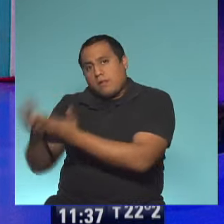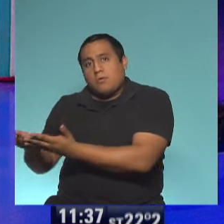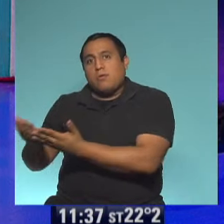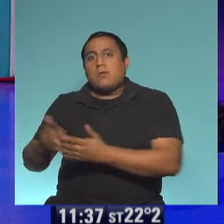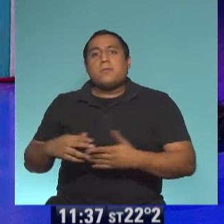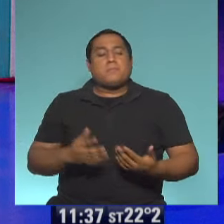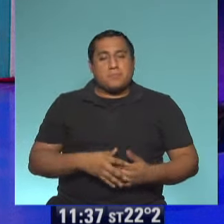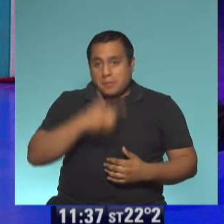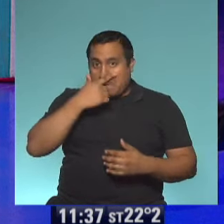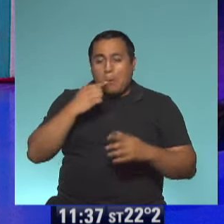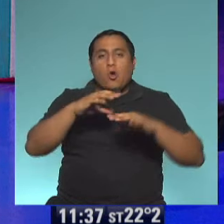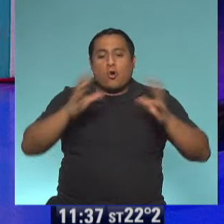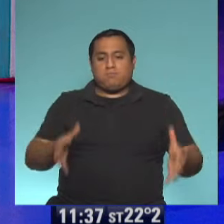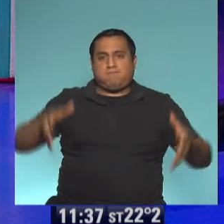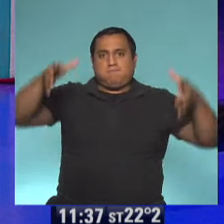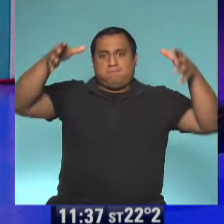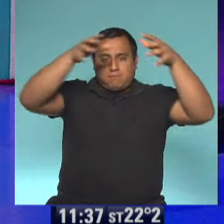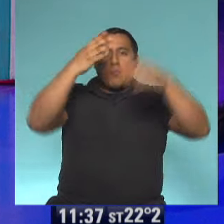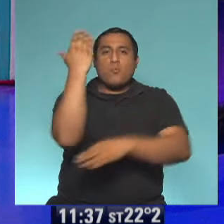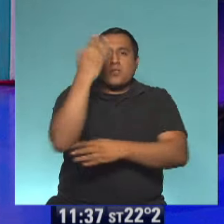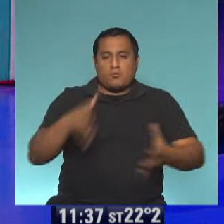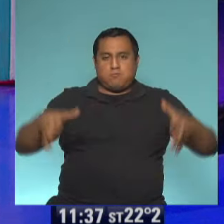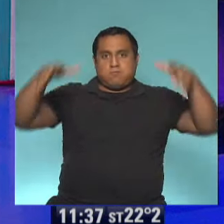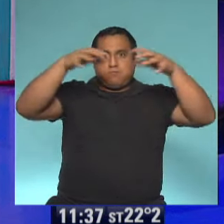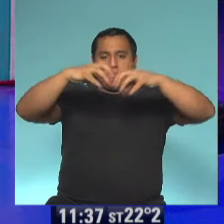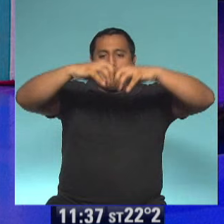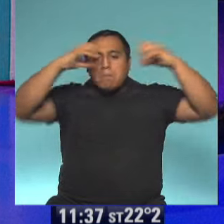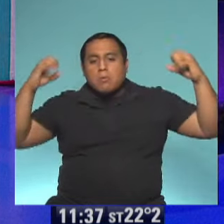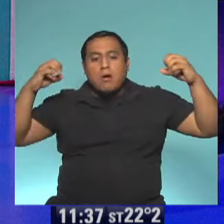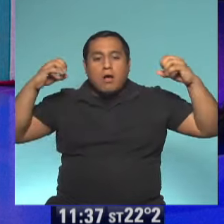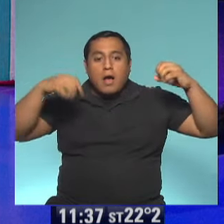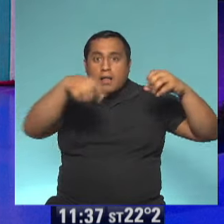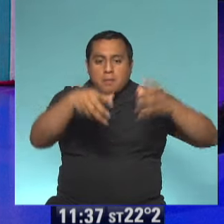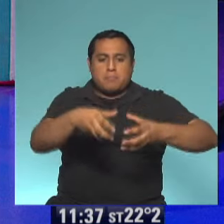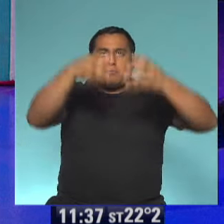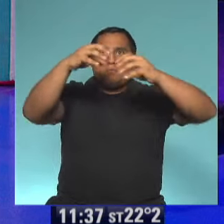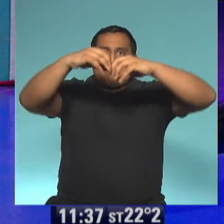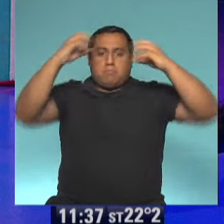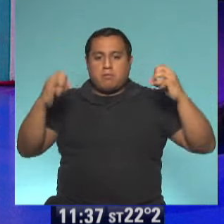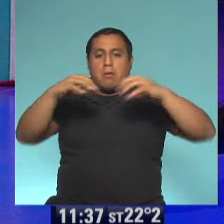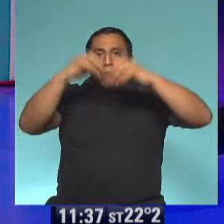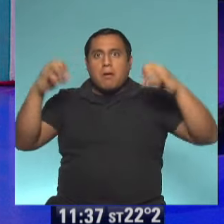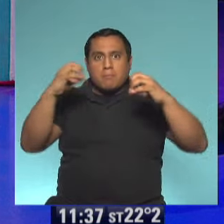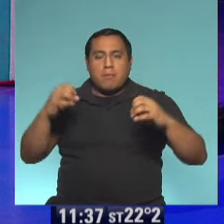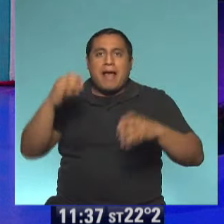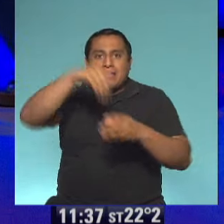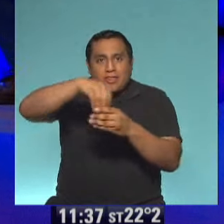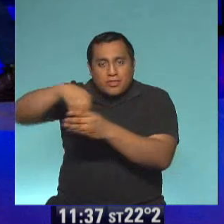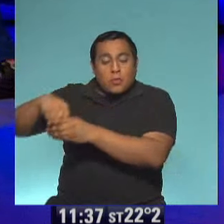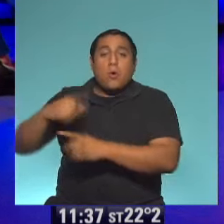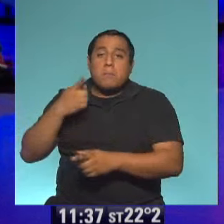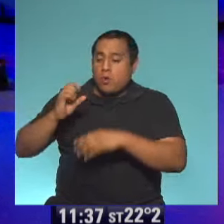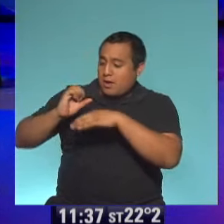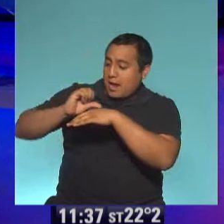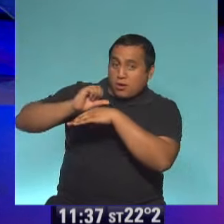las mamushkas, que son como esas muñecas que uno las va abriendo y sale una más pequeña, una dentro de la otra. O como el caracol que lleva